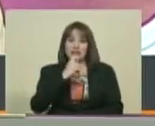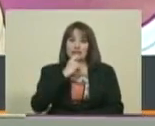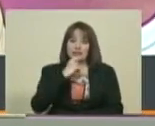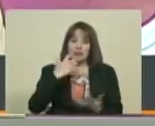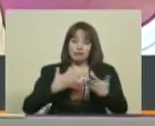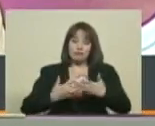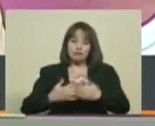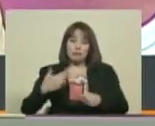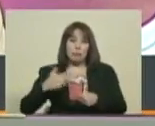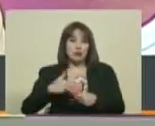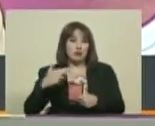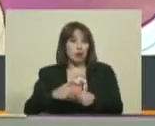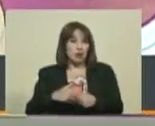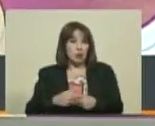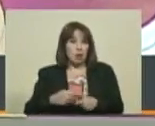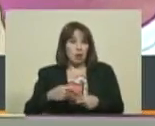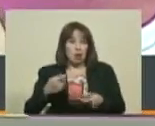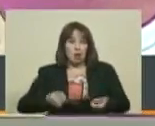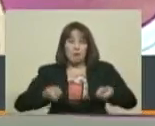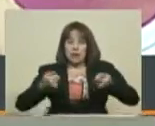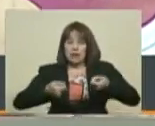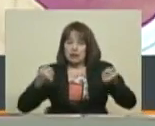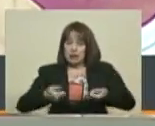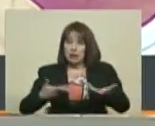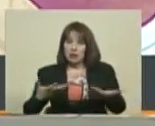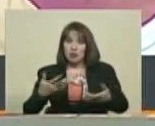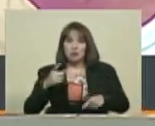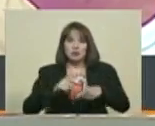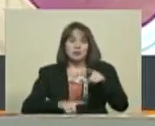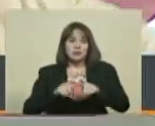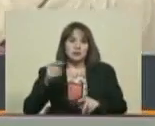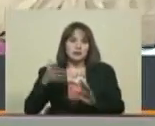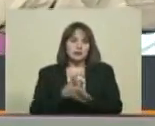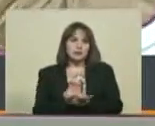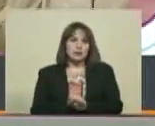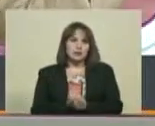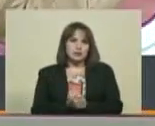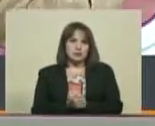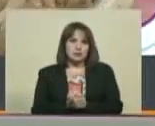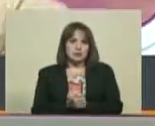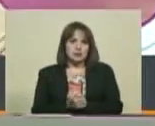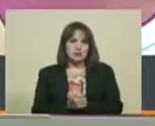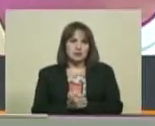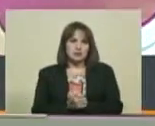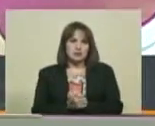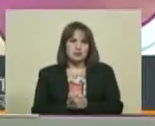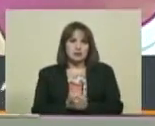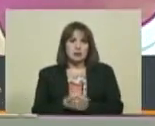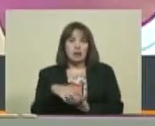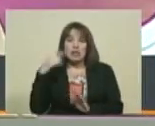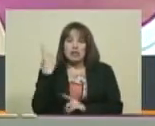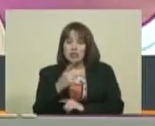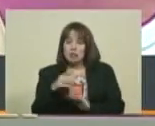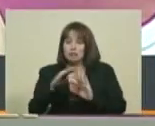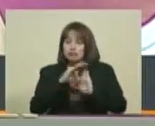de una crisis en los mercados que debemos caracterizar justa y correctamente.